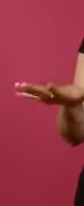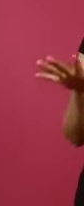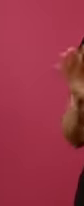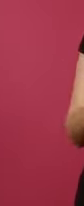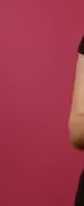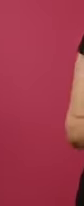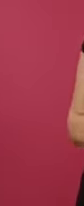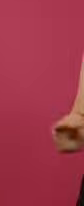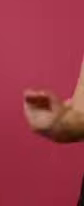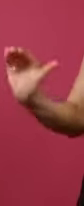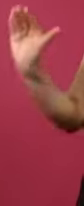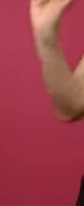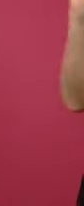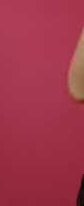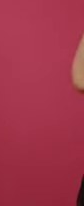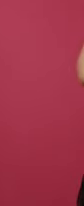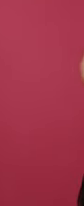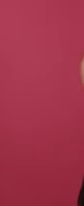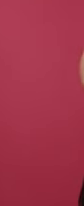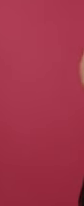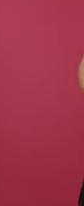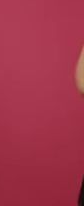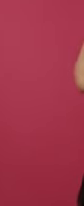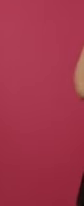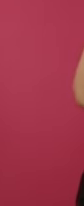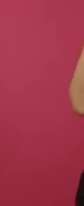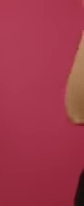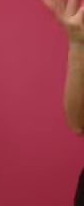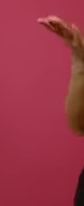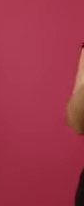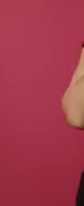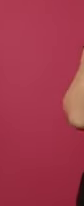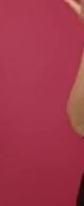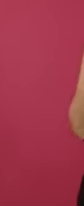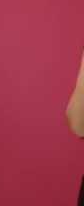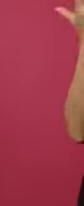académicos de nivel mínimo, licenciatura.